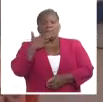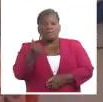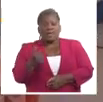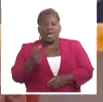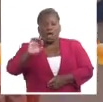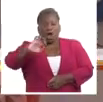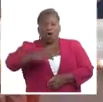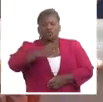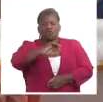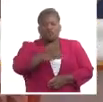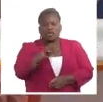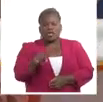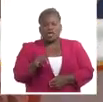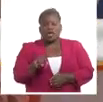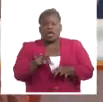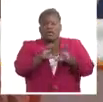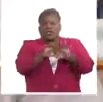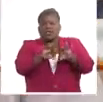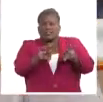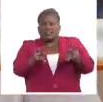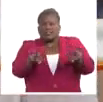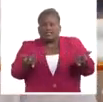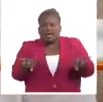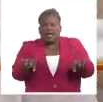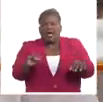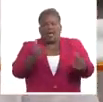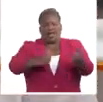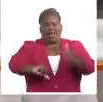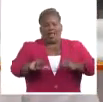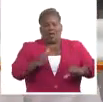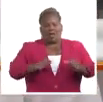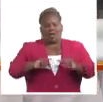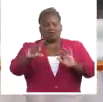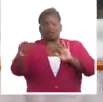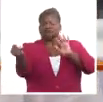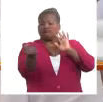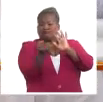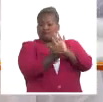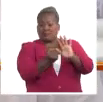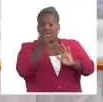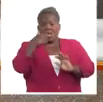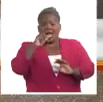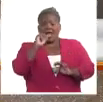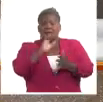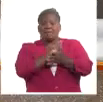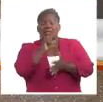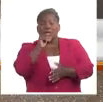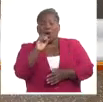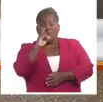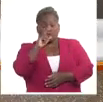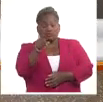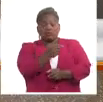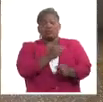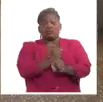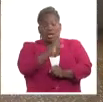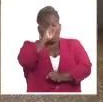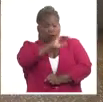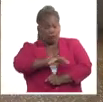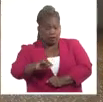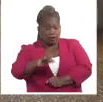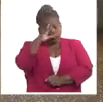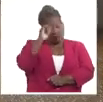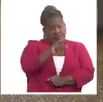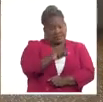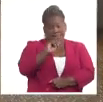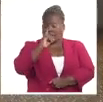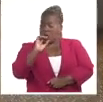maicena, laboratorio, es que certifica ese almidón al ser utilizado para niños enfermos. Algunas transformaciones en sus áreas